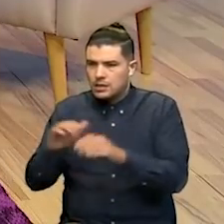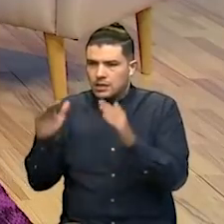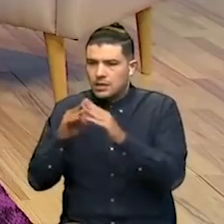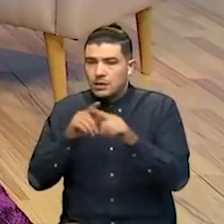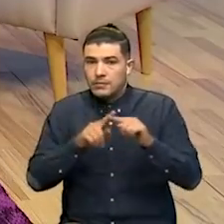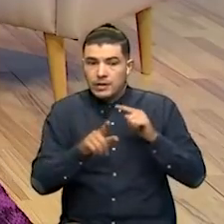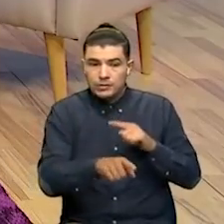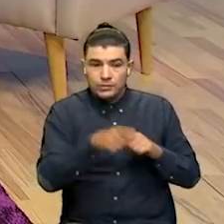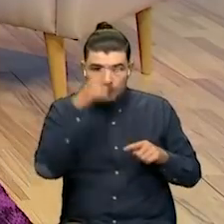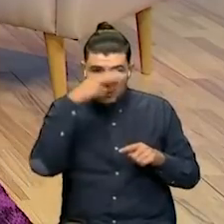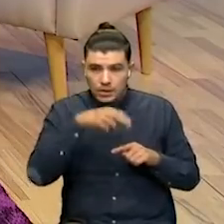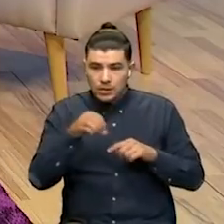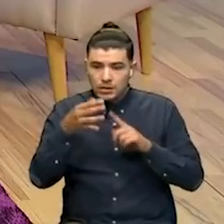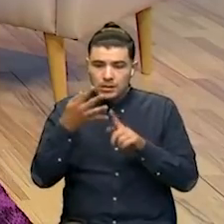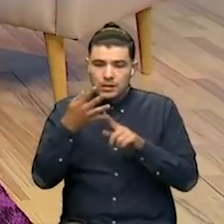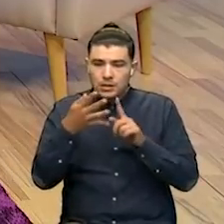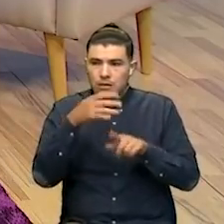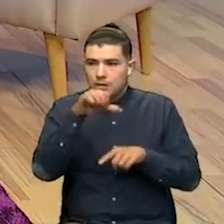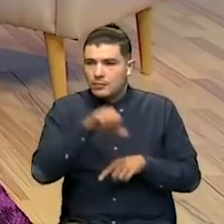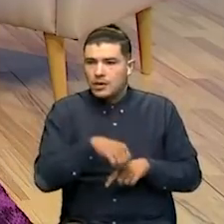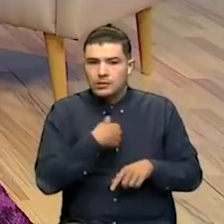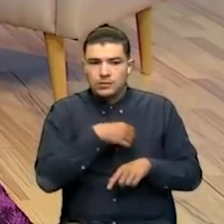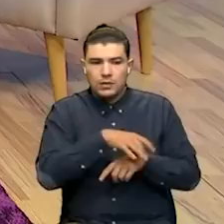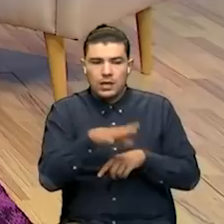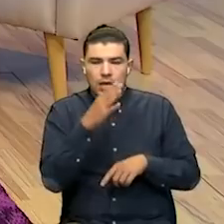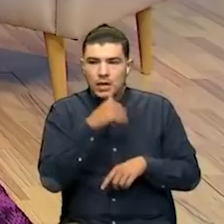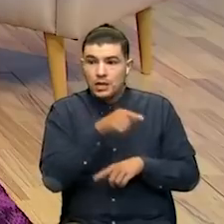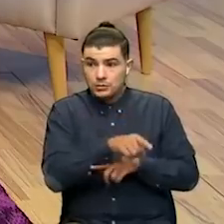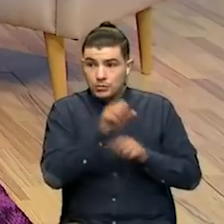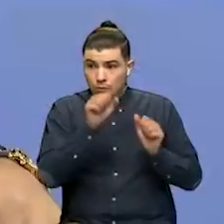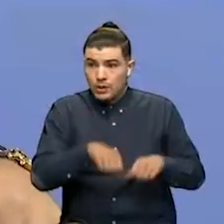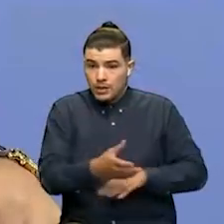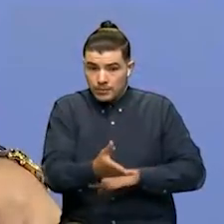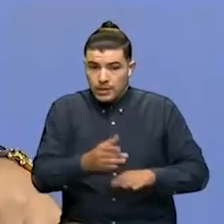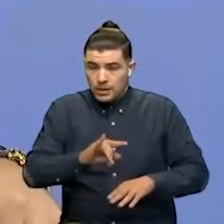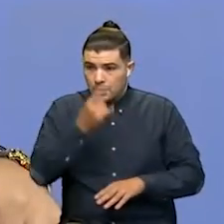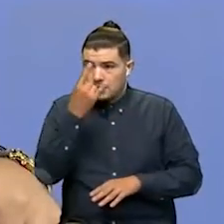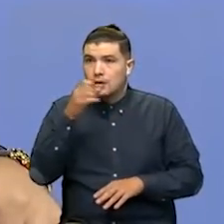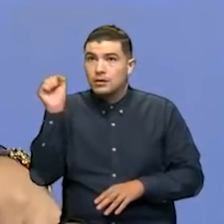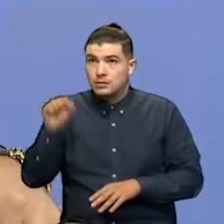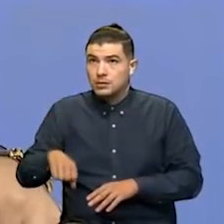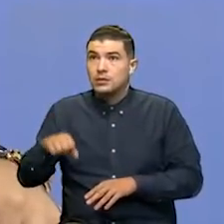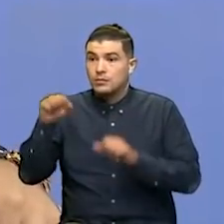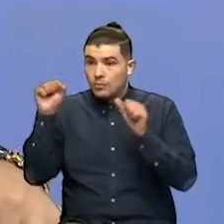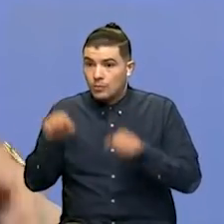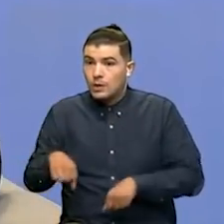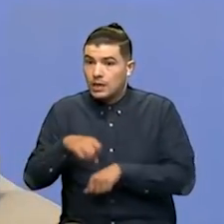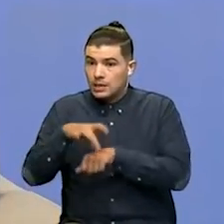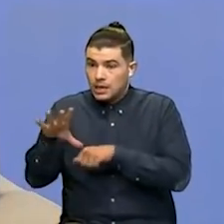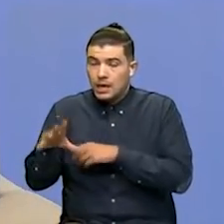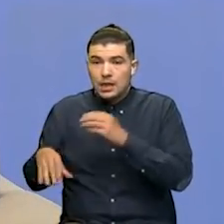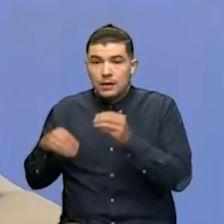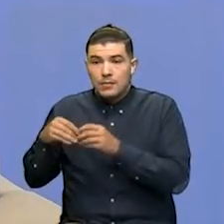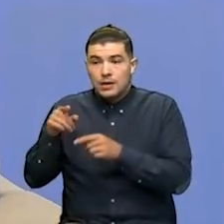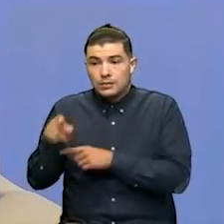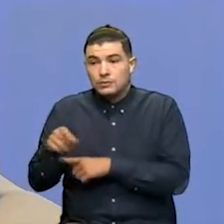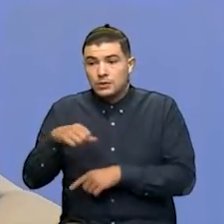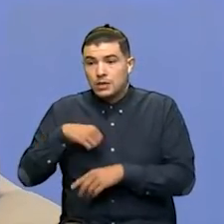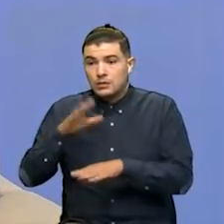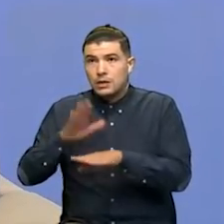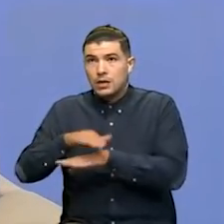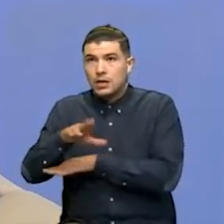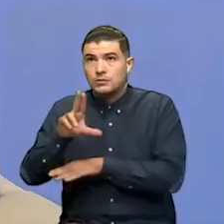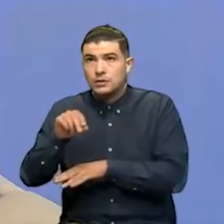Y a este hijo se portó mal y dijo, no le voy a dejar nada. ¿Él puede reclamar? Sí, señor. Podría reclamar necesariamente, a menos de que él tuviera una causal